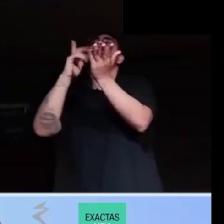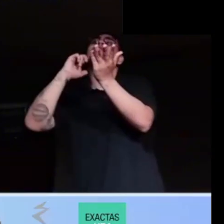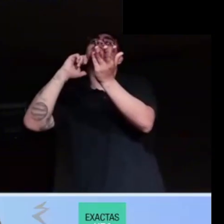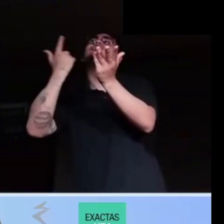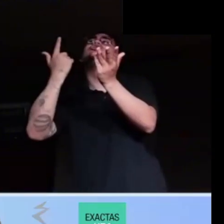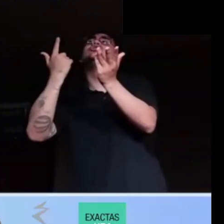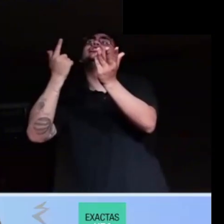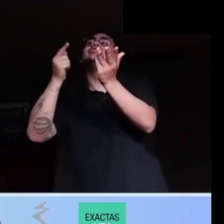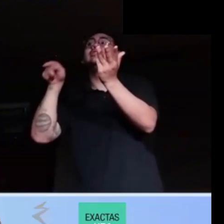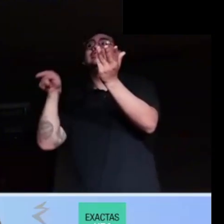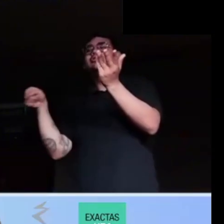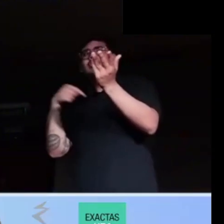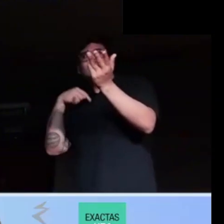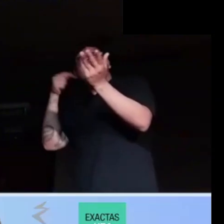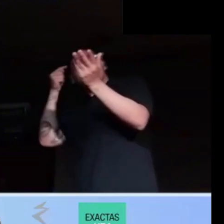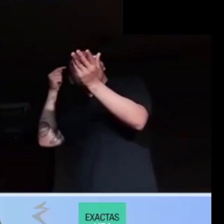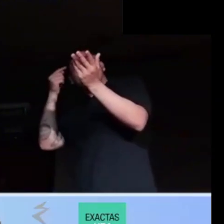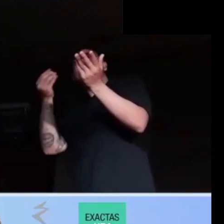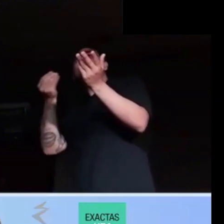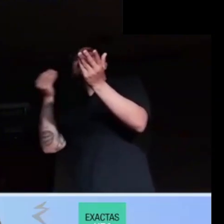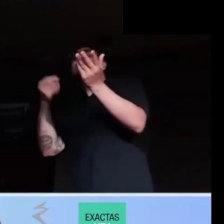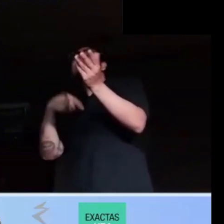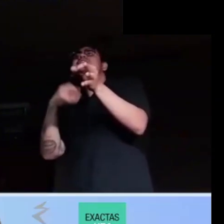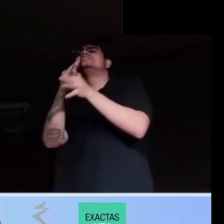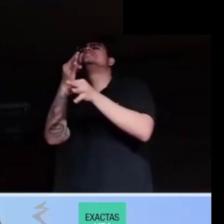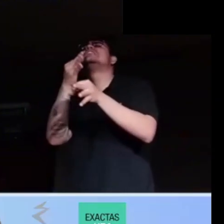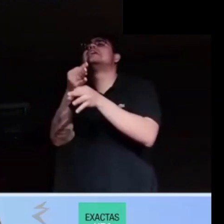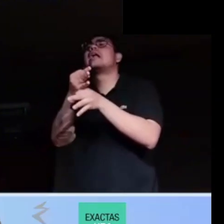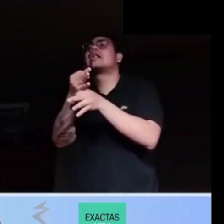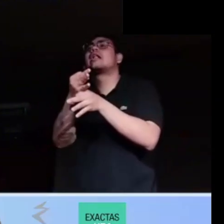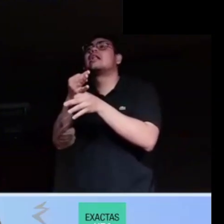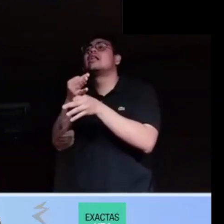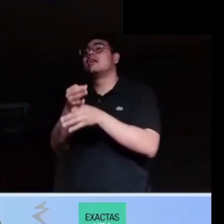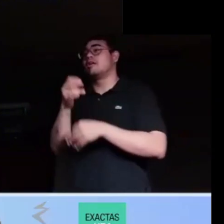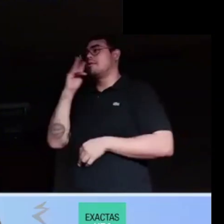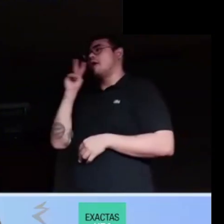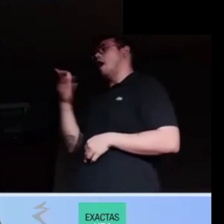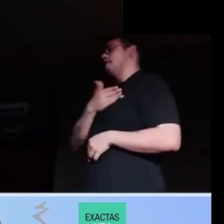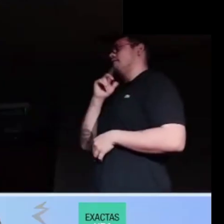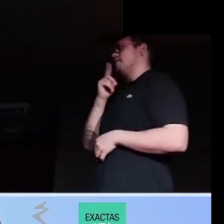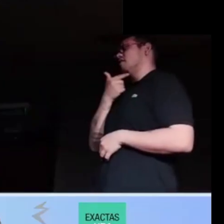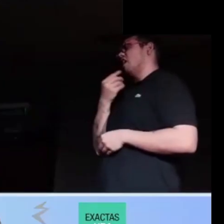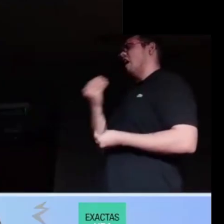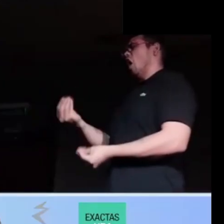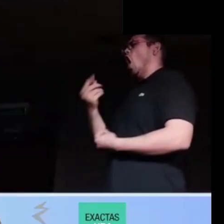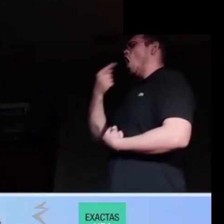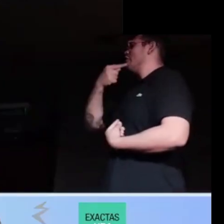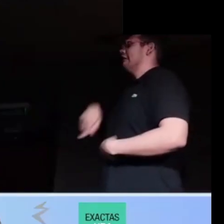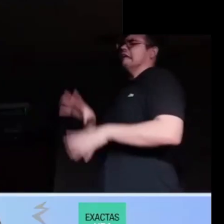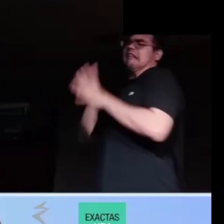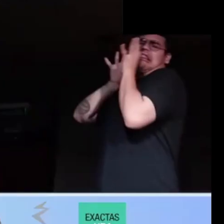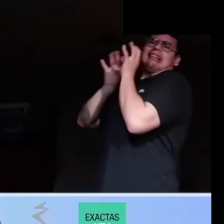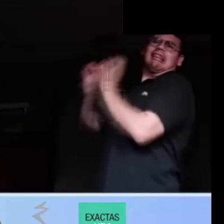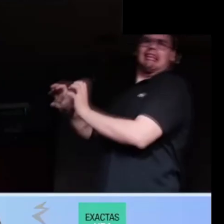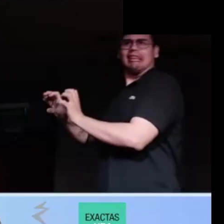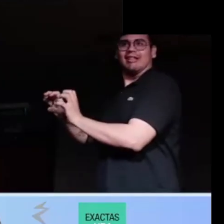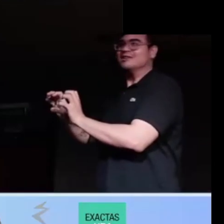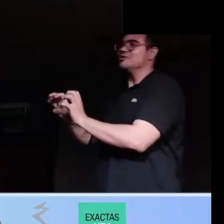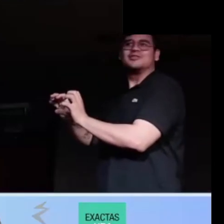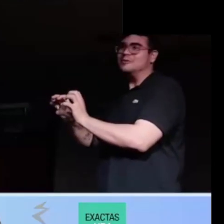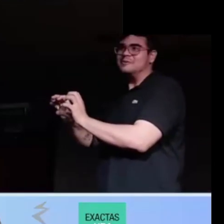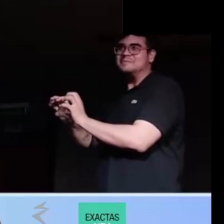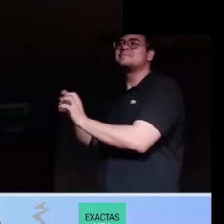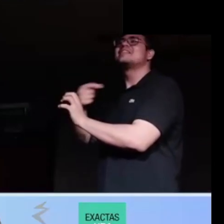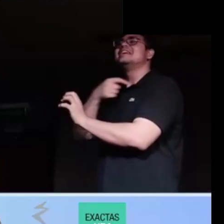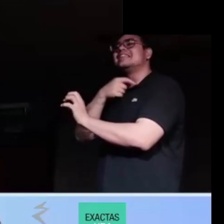que no nos odien de entrada, que nos quieran más allá de la física. Entonces, todas